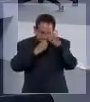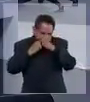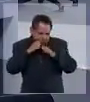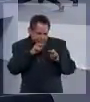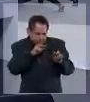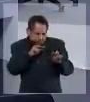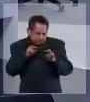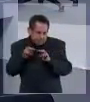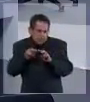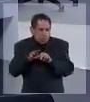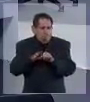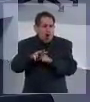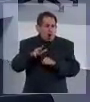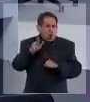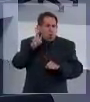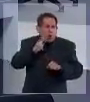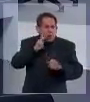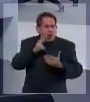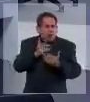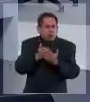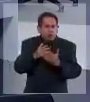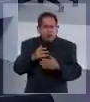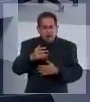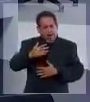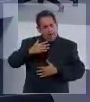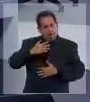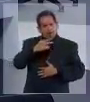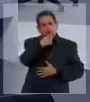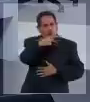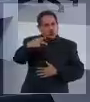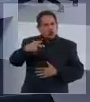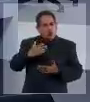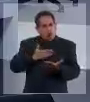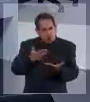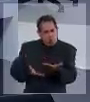qué evidencia tienen que su propuesta específica